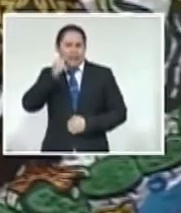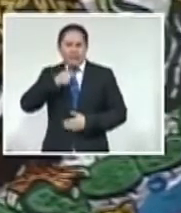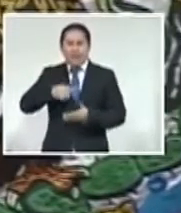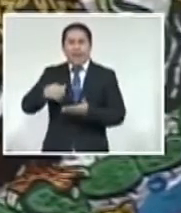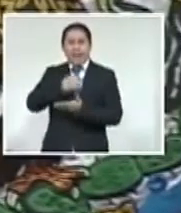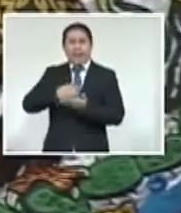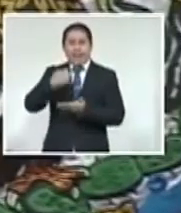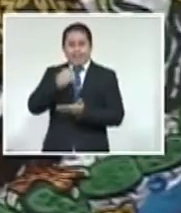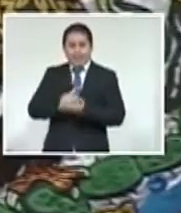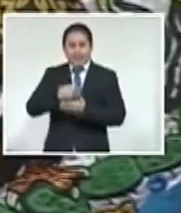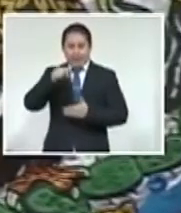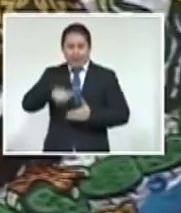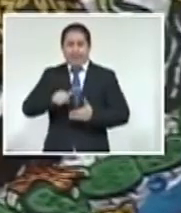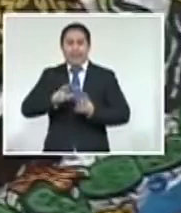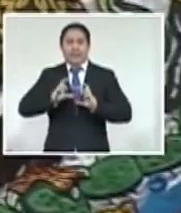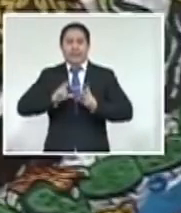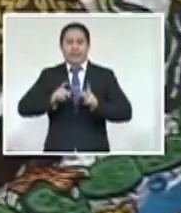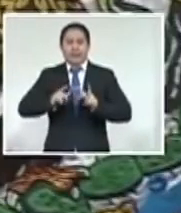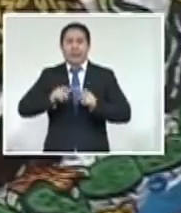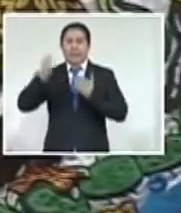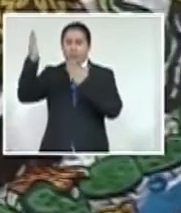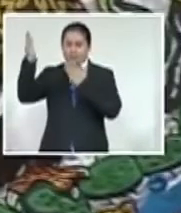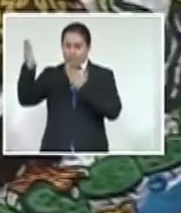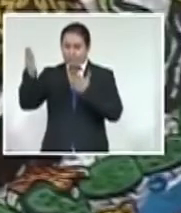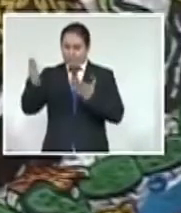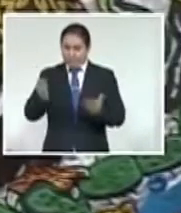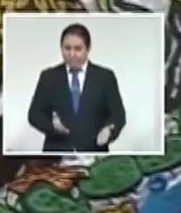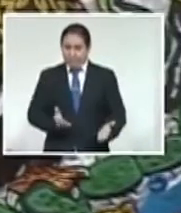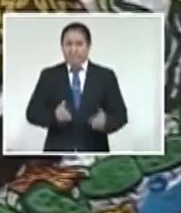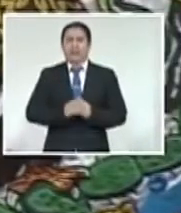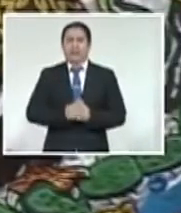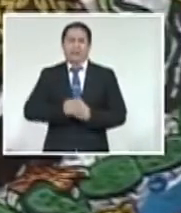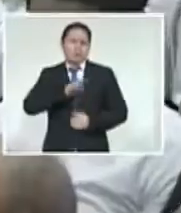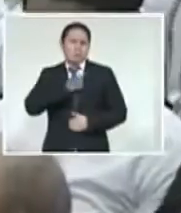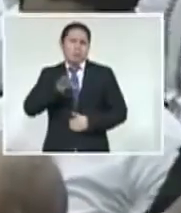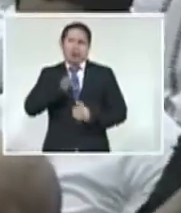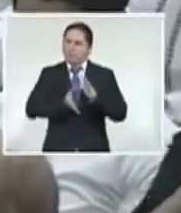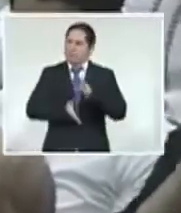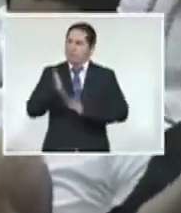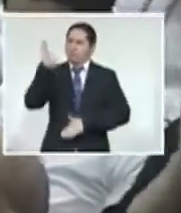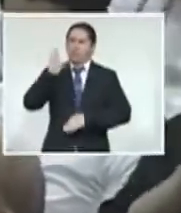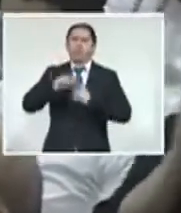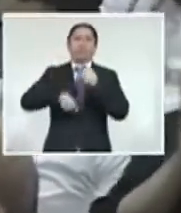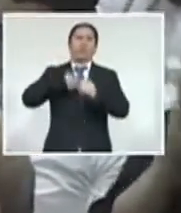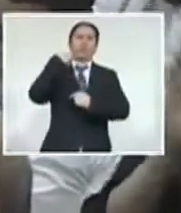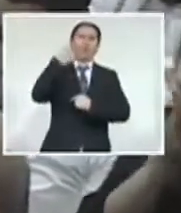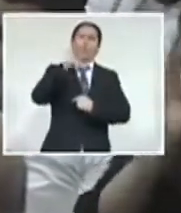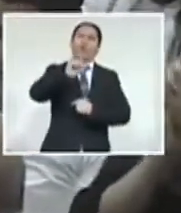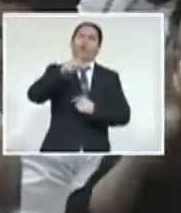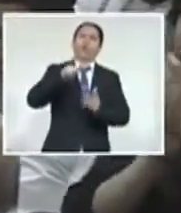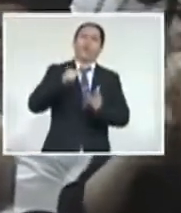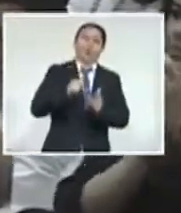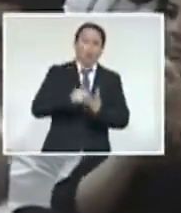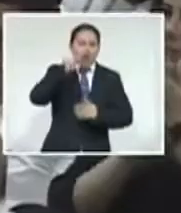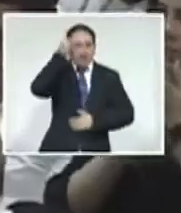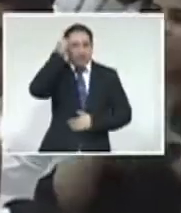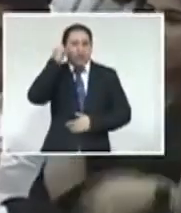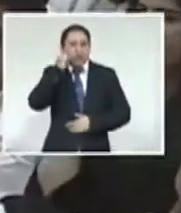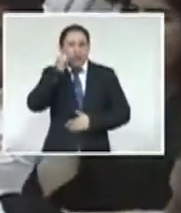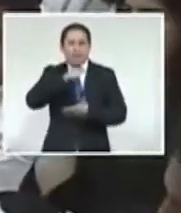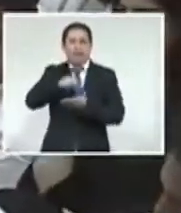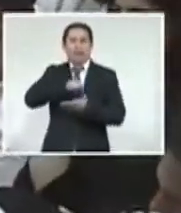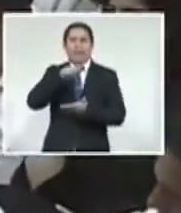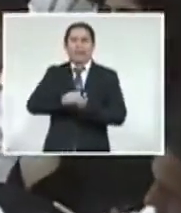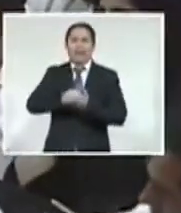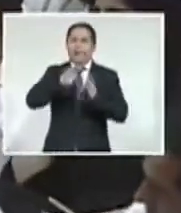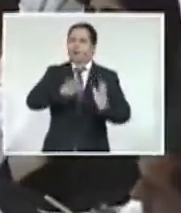centro de nuestro estado, que viene del aeropuerto Ángel Albino Corzo, pasa por Suchiapa, Terán y llega